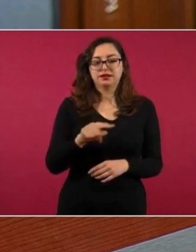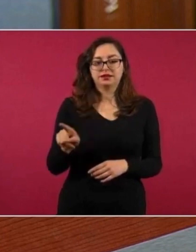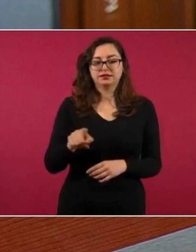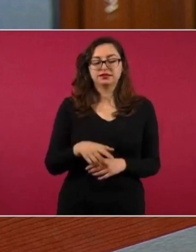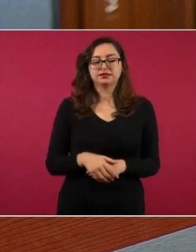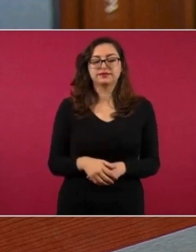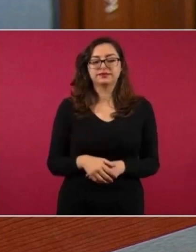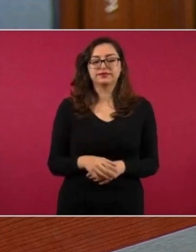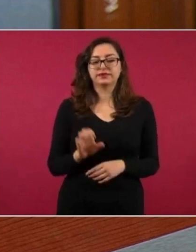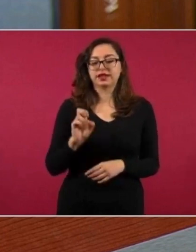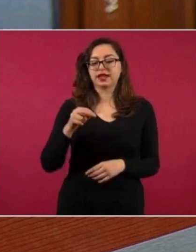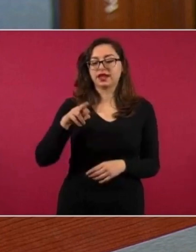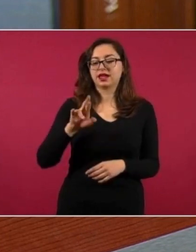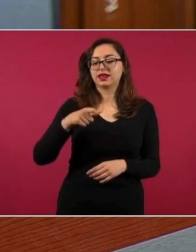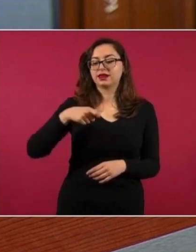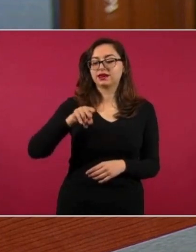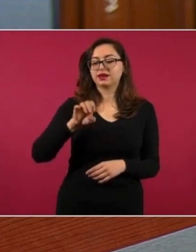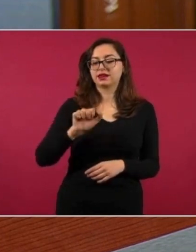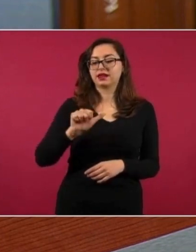Enrique Alfaro,